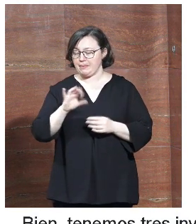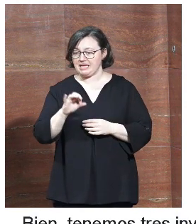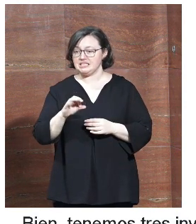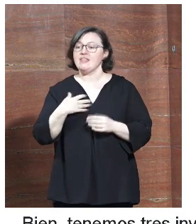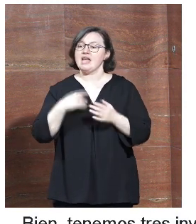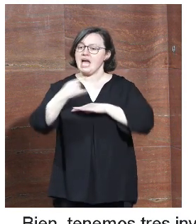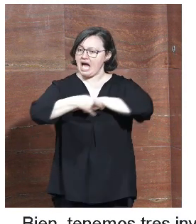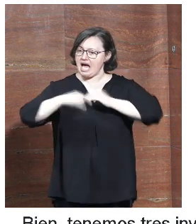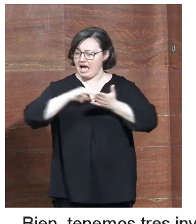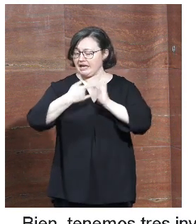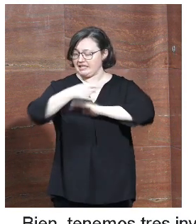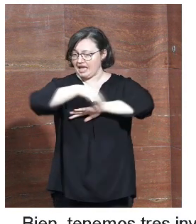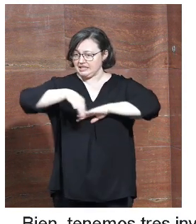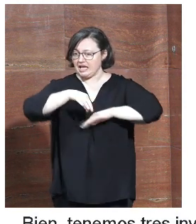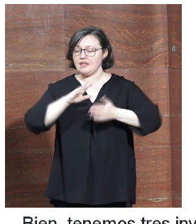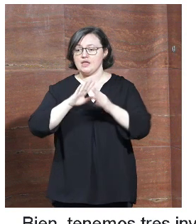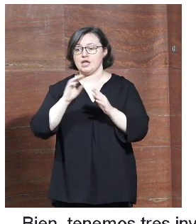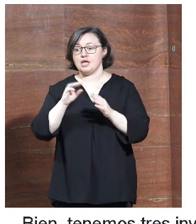socia directora de Proyecta